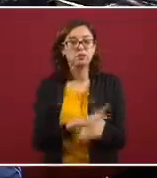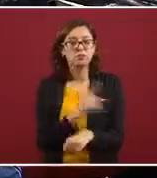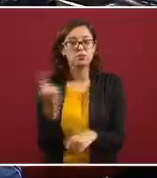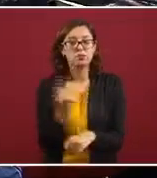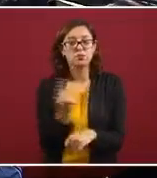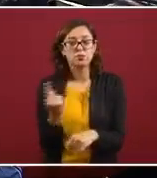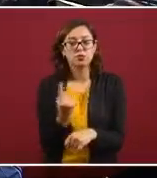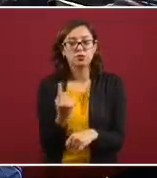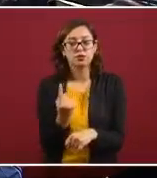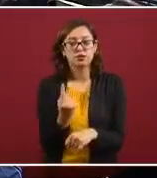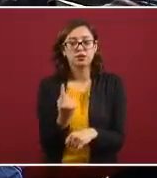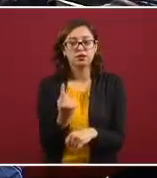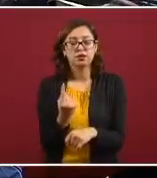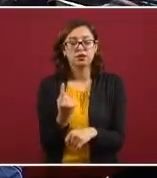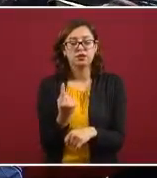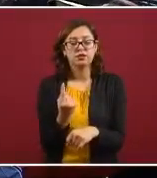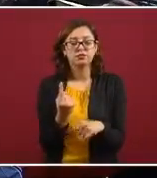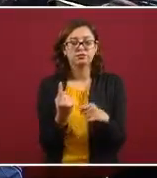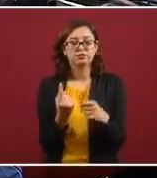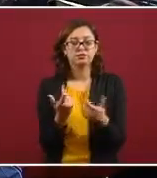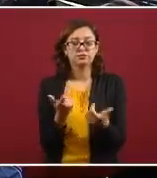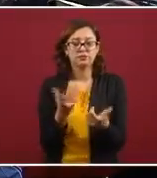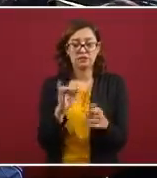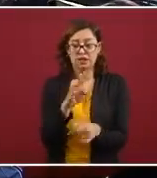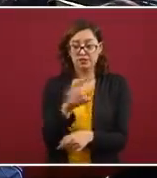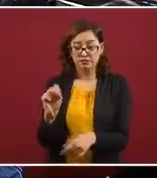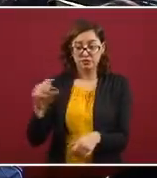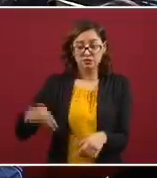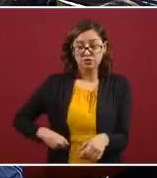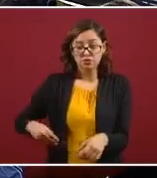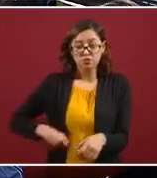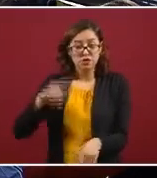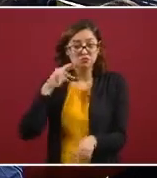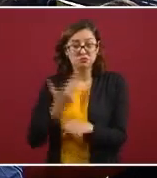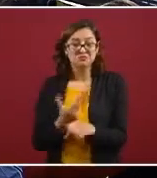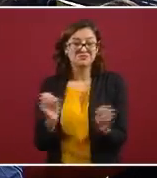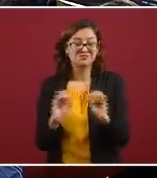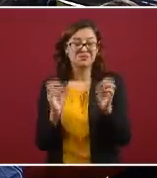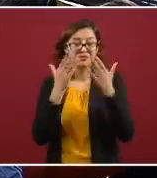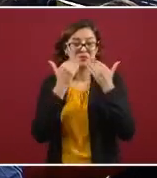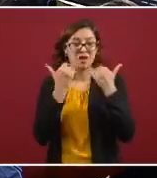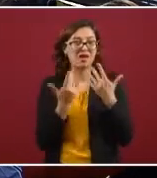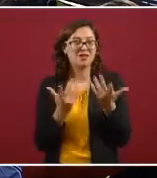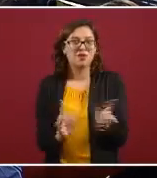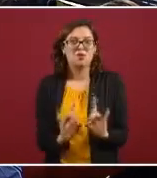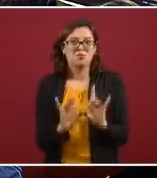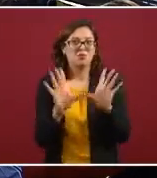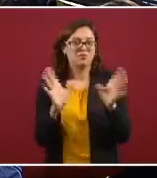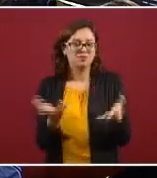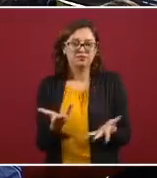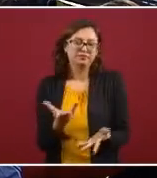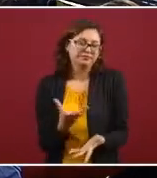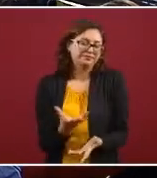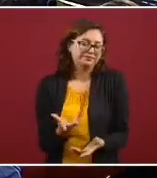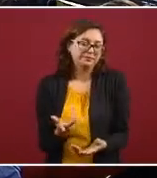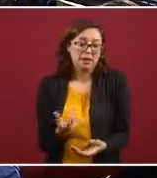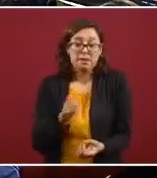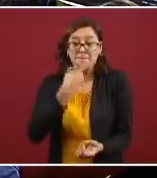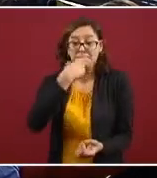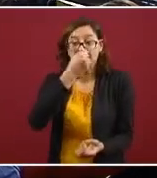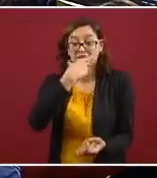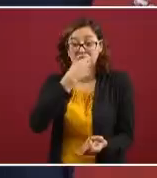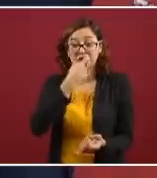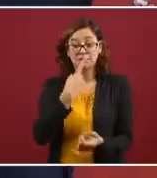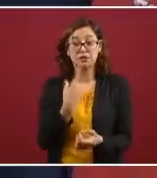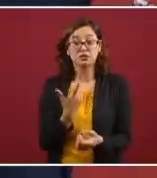cuestiones atribuibles, no al seguro. No hay una situación específica de medicamentos en